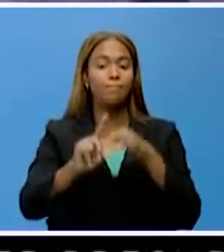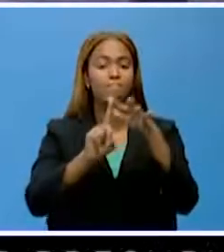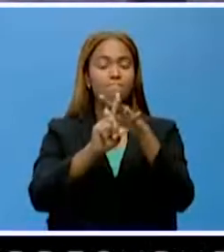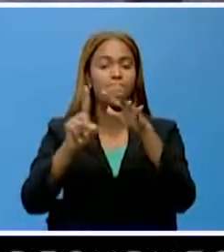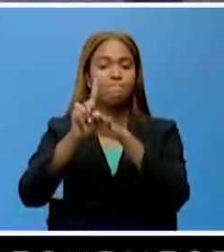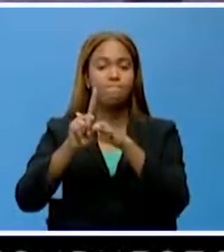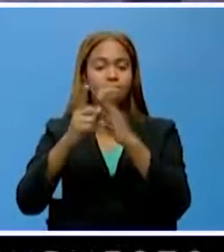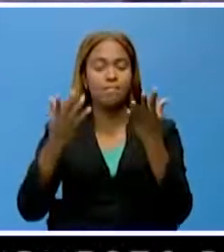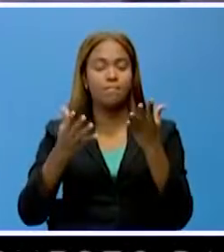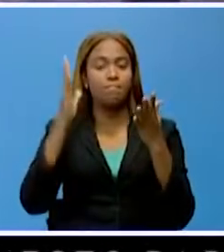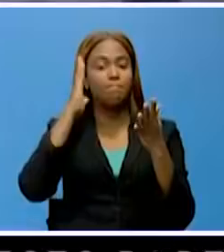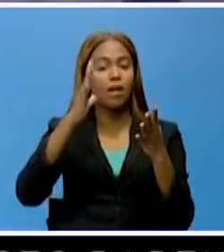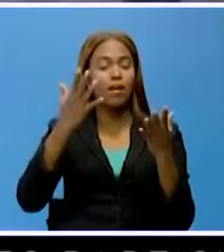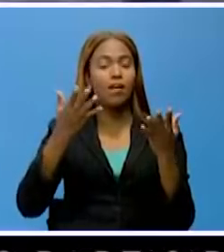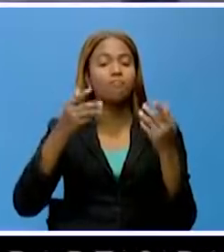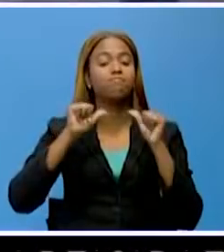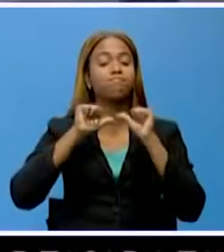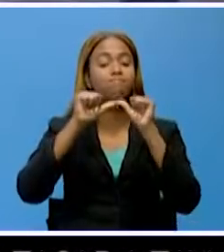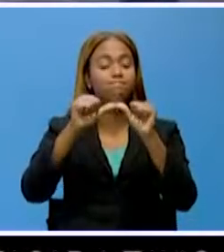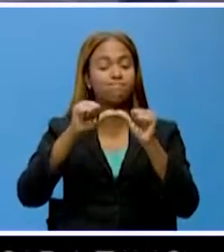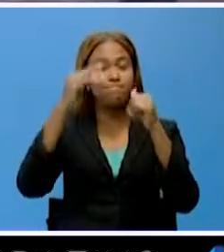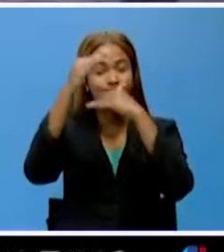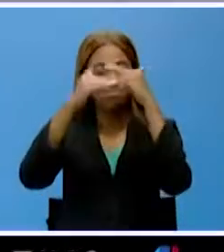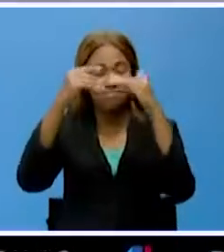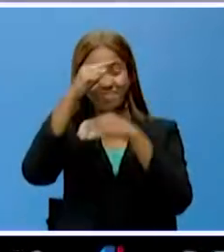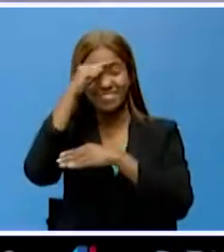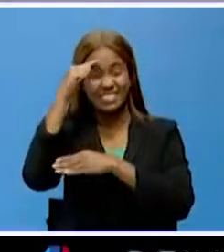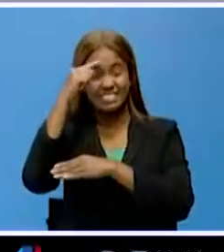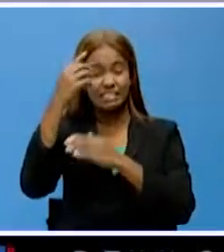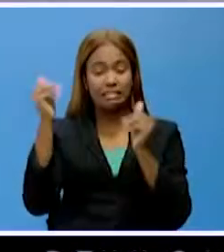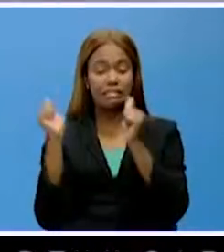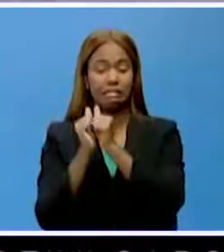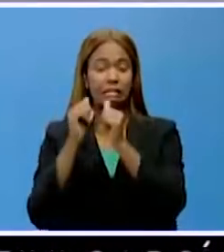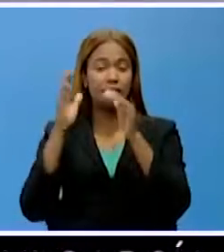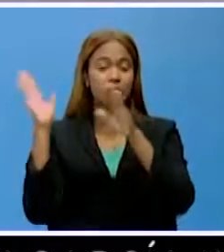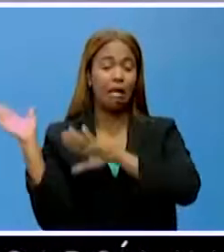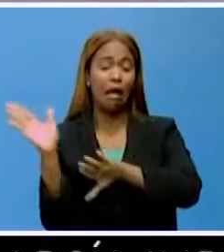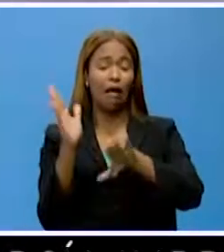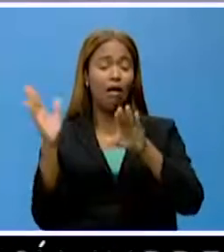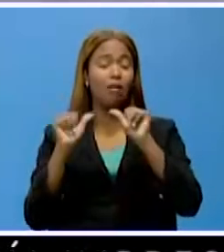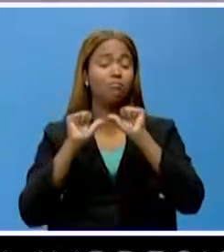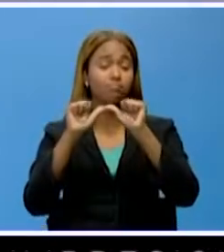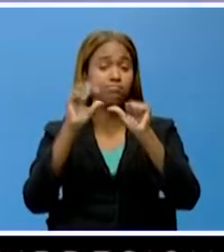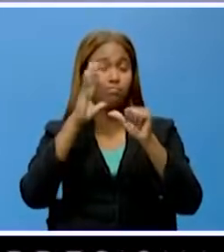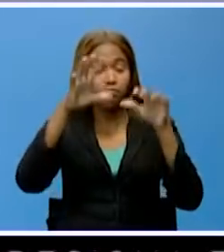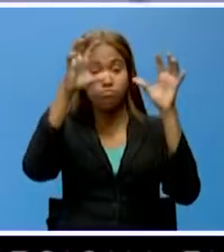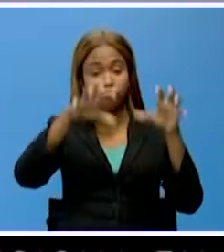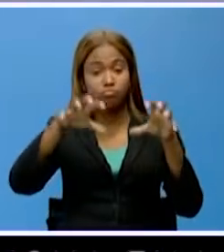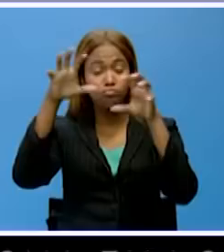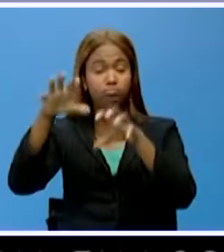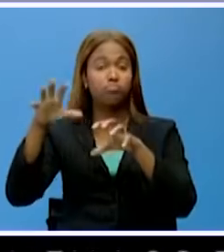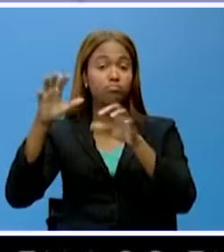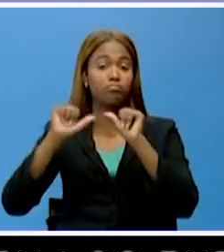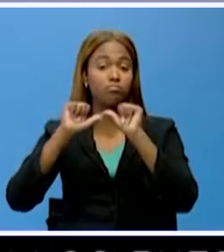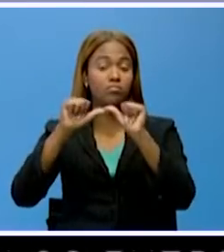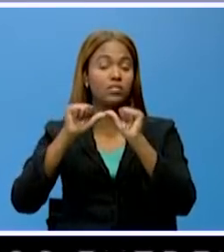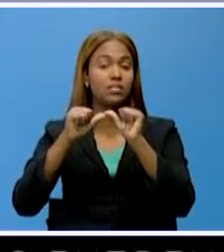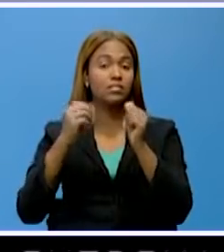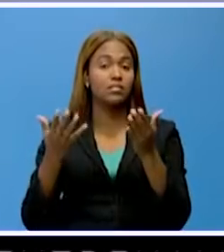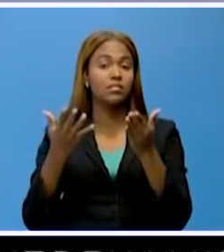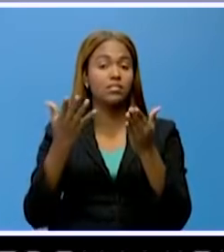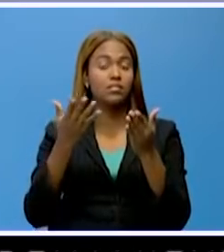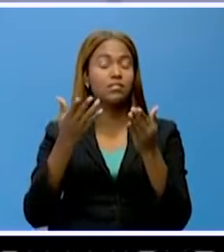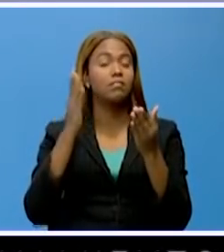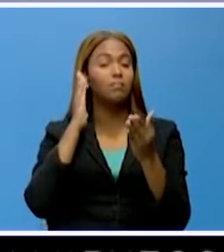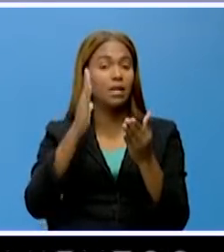incidencia y la inestabilidad estarán siendo remanentes nubosos asociados a un sistema frontal y van a continuar produciéndose nublados frecuentes acompañados de